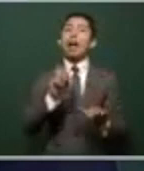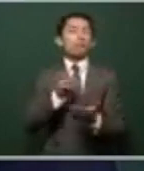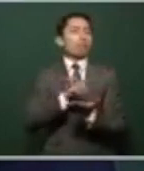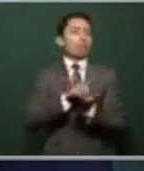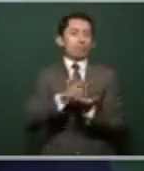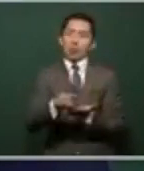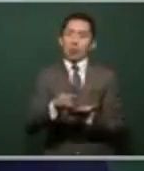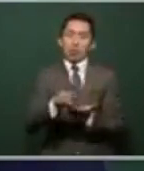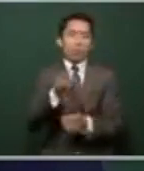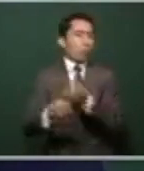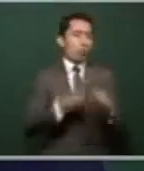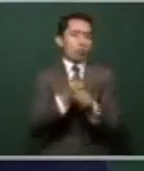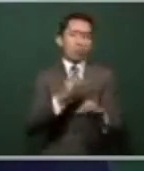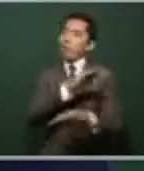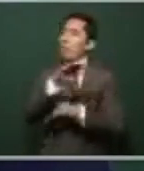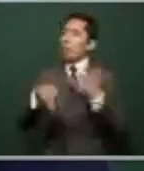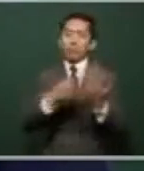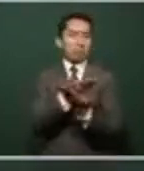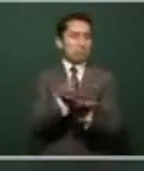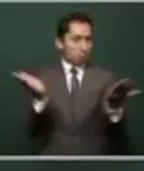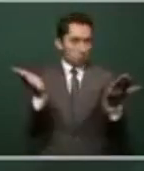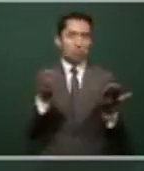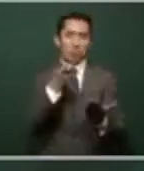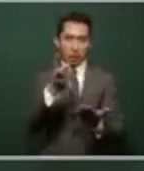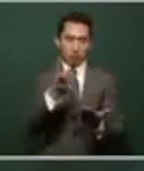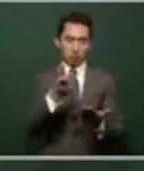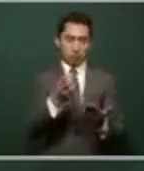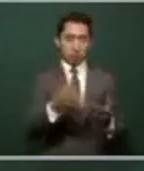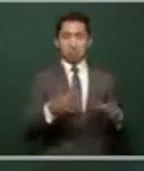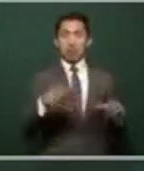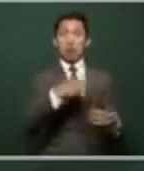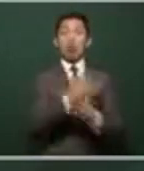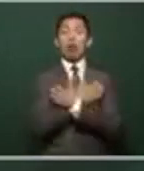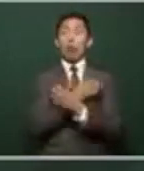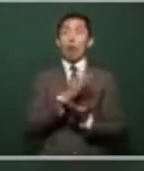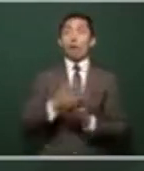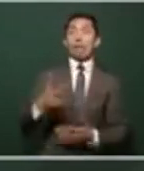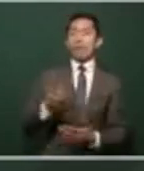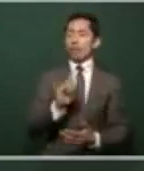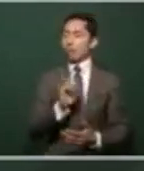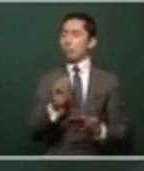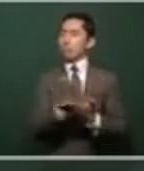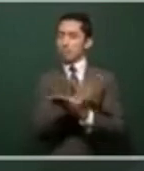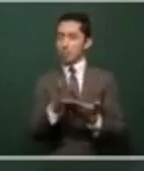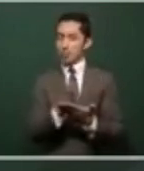que se considere quienes rechazaron